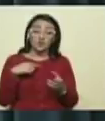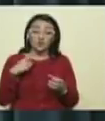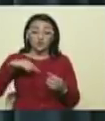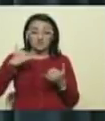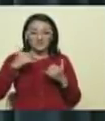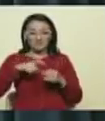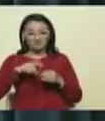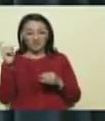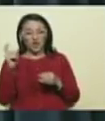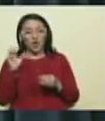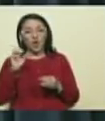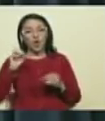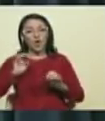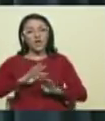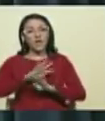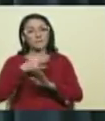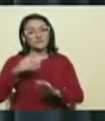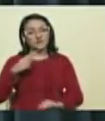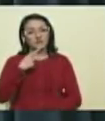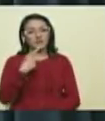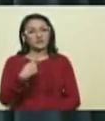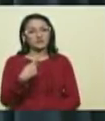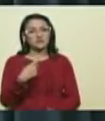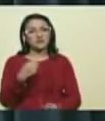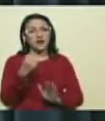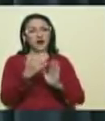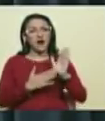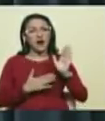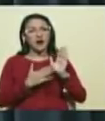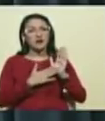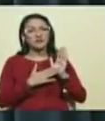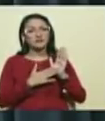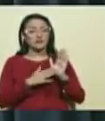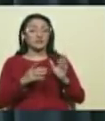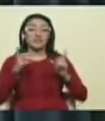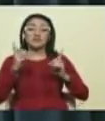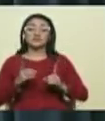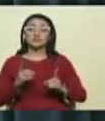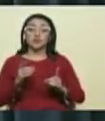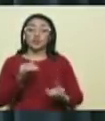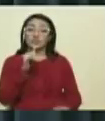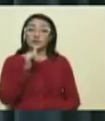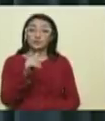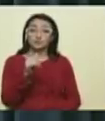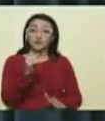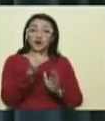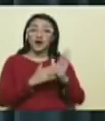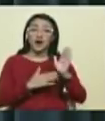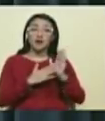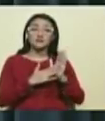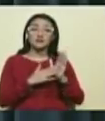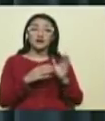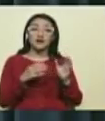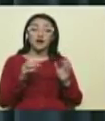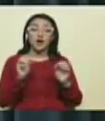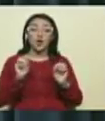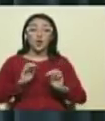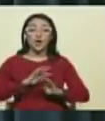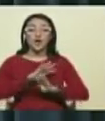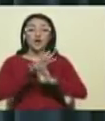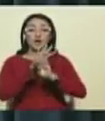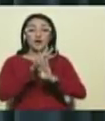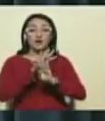OEA, el presidente dice, la carta, indeclinar la decisión de denunciar la Carta de la Organización de los Estados